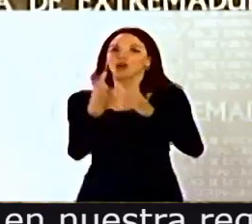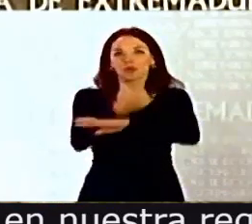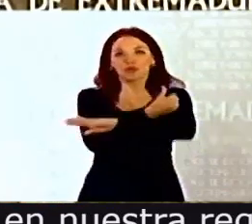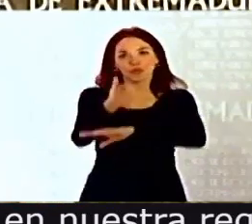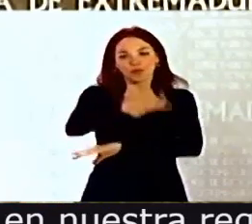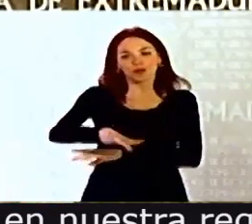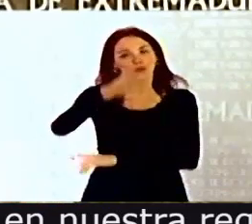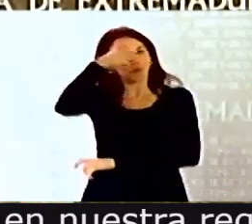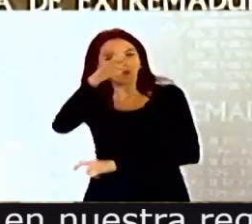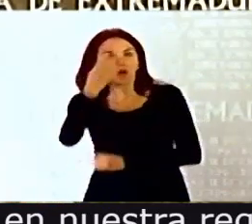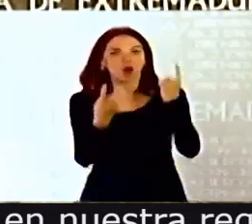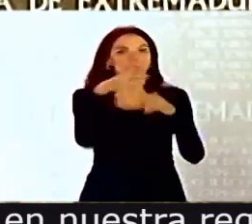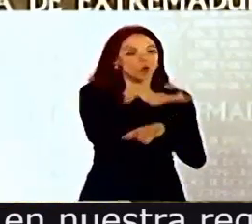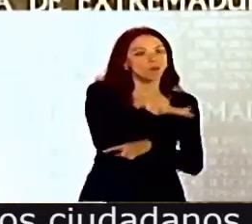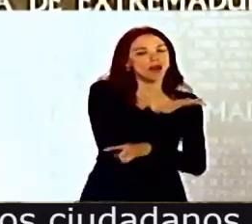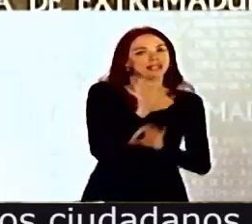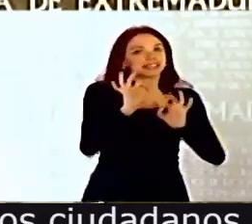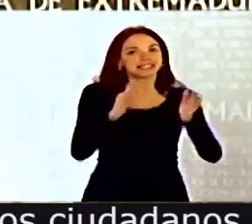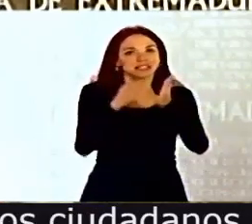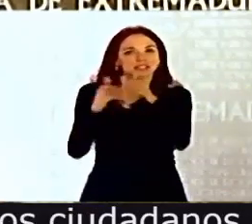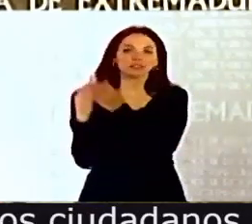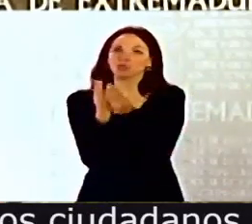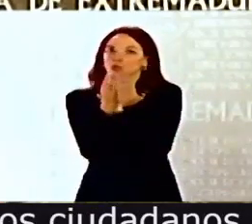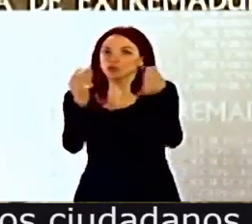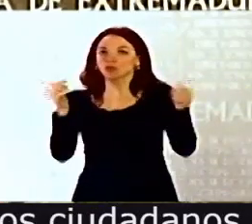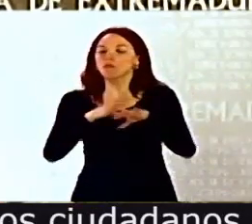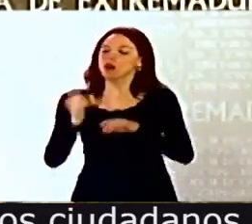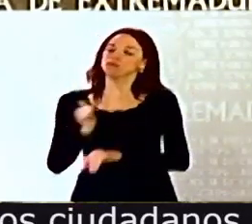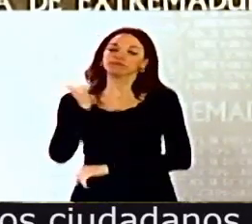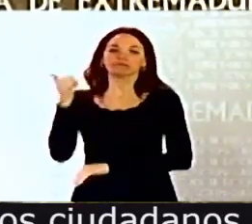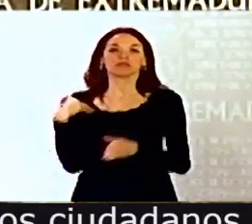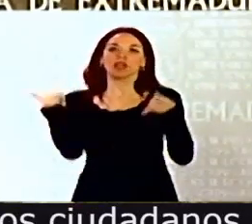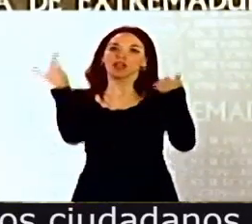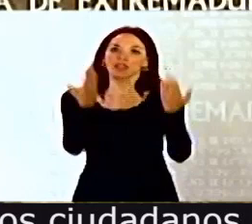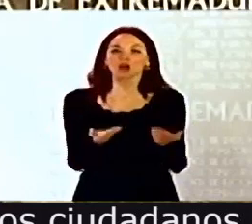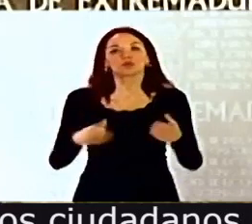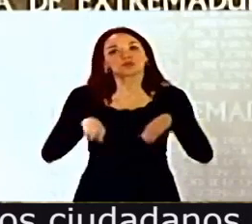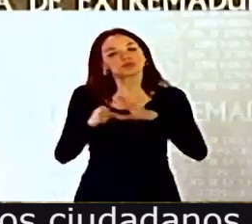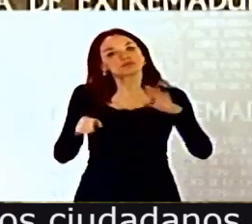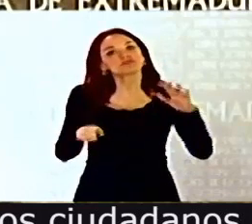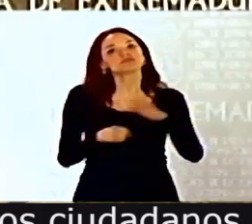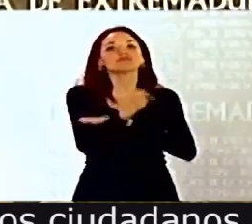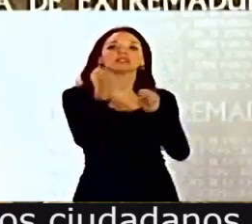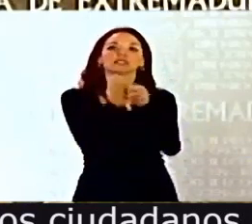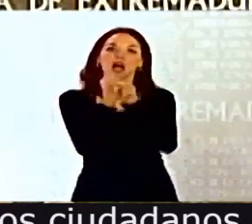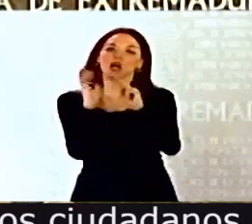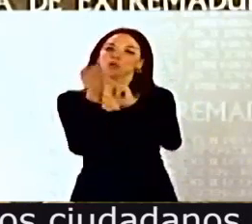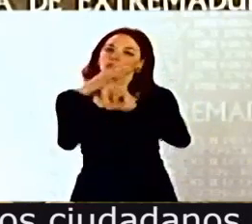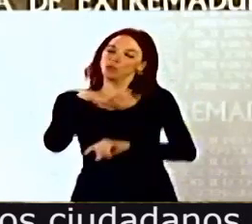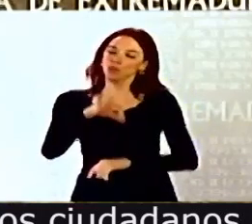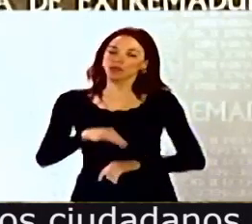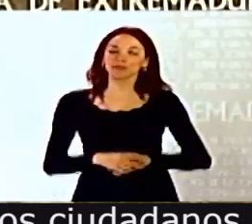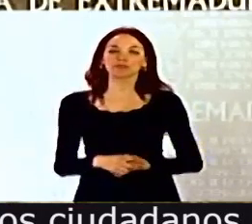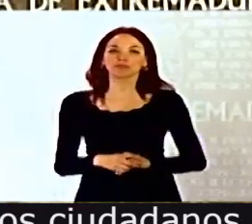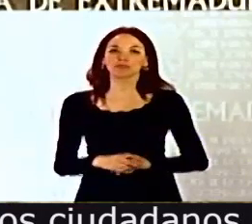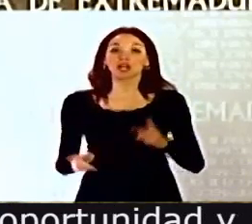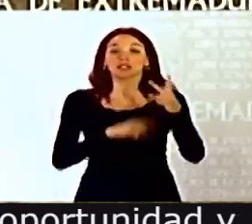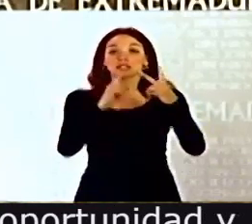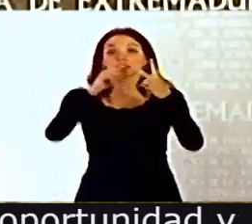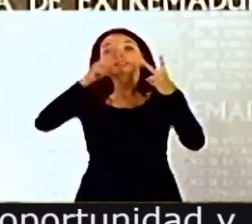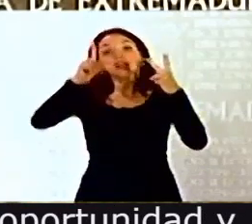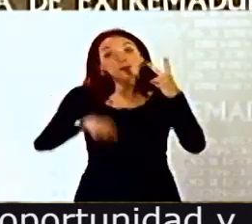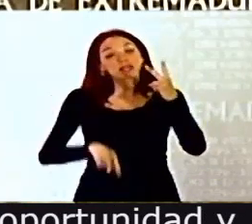zonas determinadas para poder tener una oportunidad y reinsertarse en el mercado laboral. Y en segundo orden